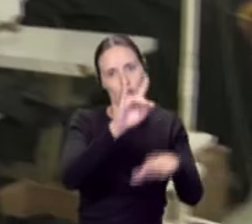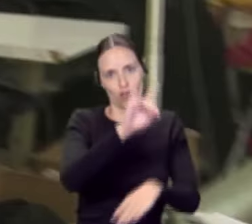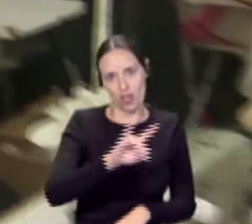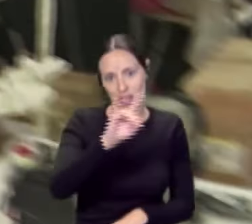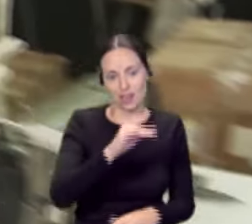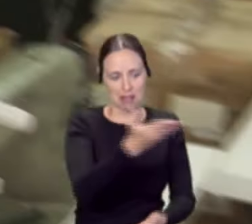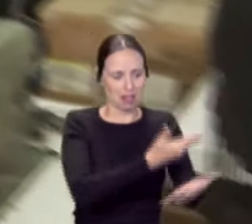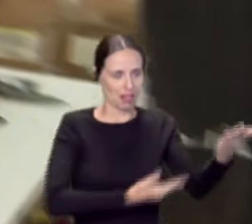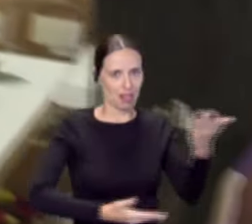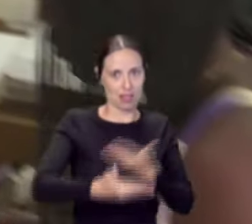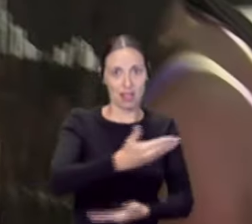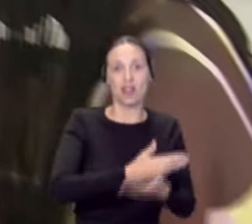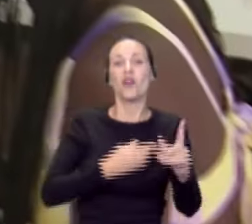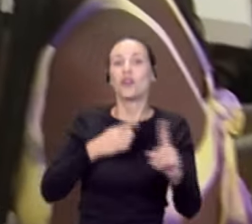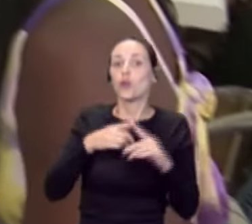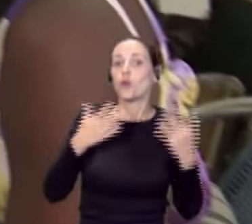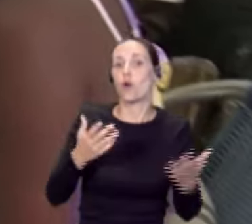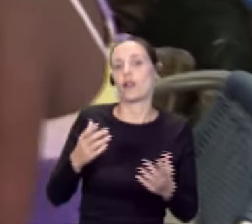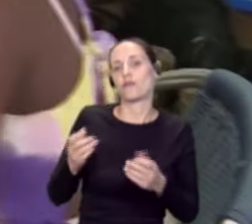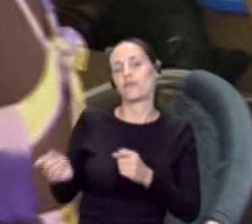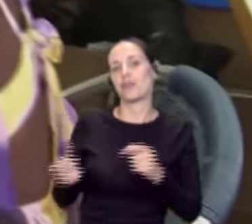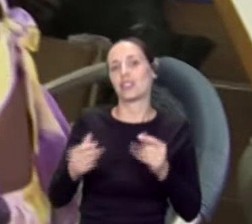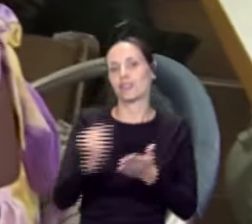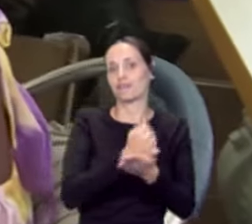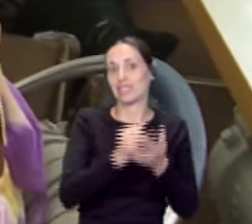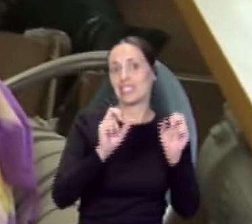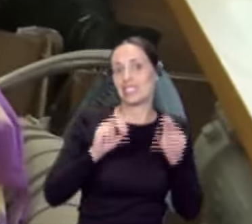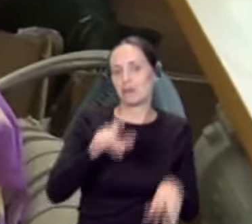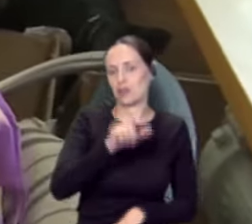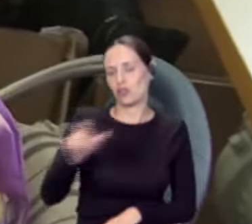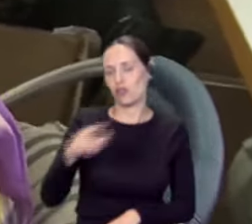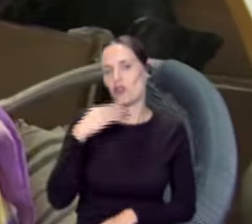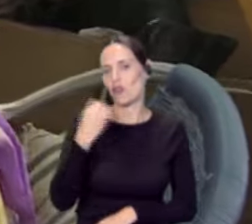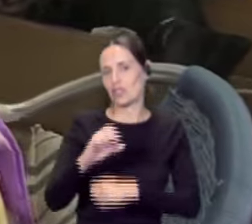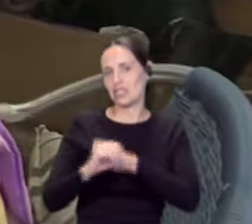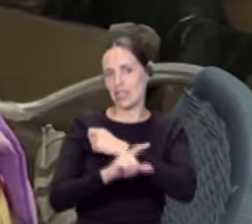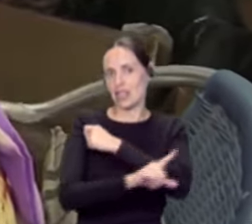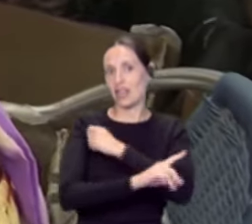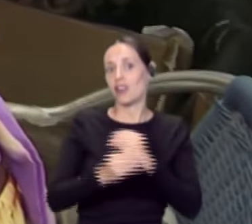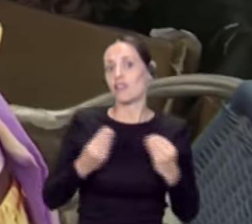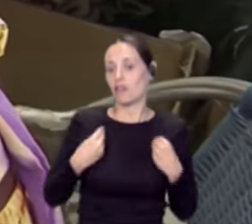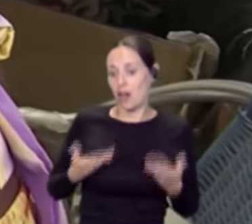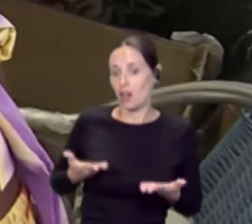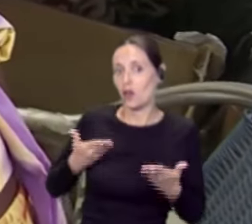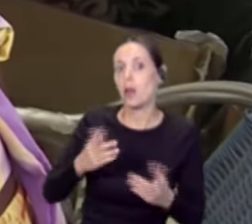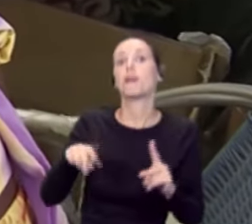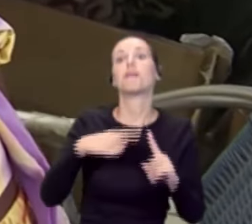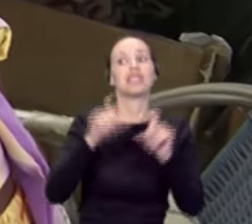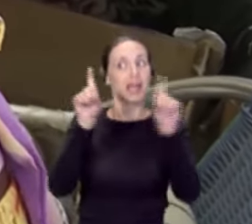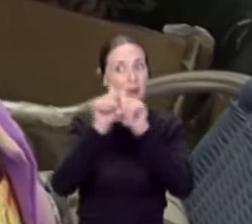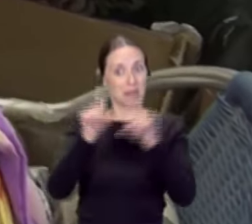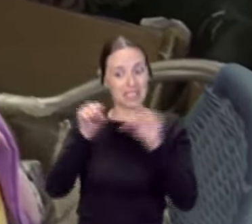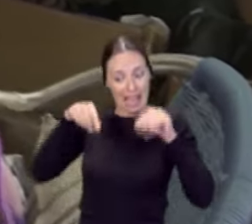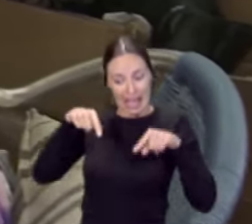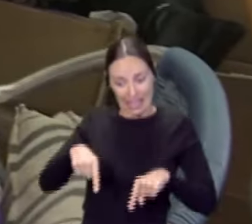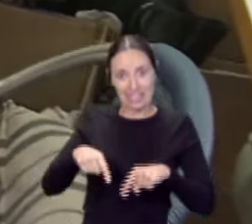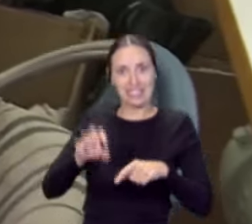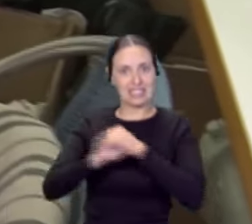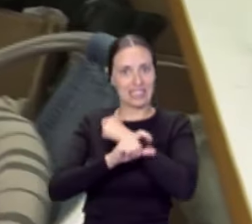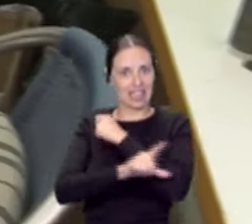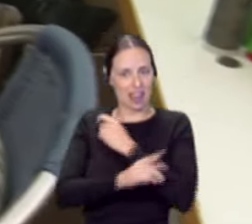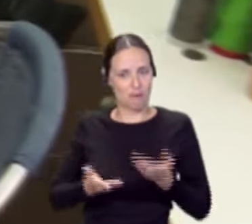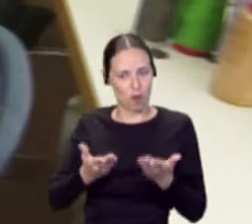ofrecer alternativas a la migración irregular de los jóvenes senegaleses al mismo tiempo que apoyamos a las empresas aquí en Senegal. Estamos hablando de que esta es